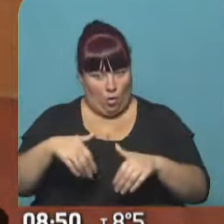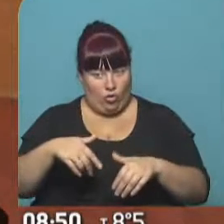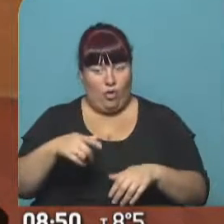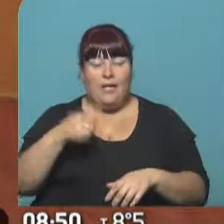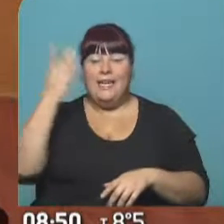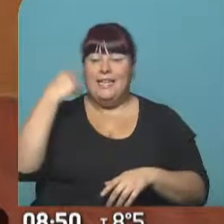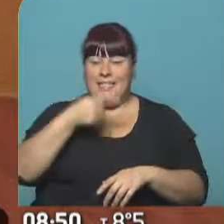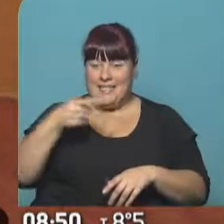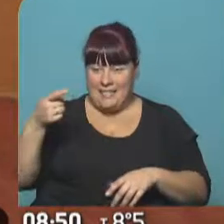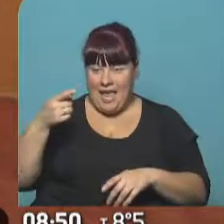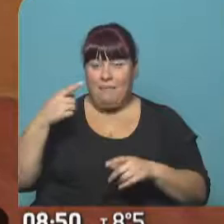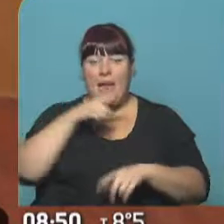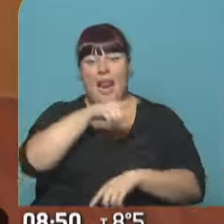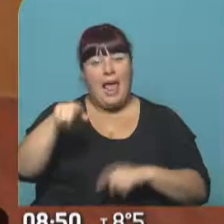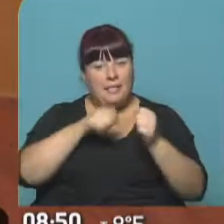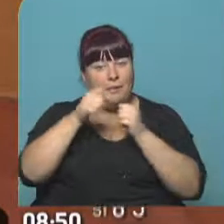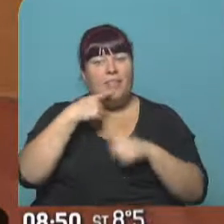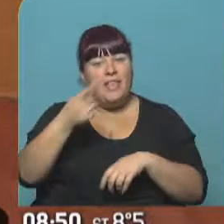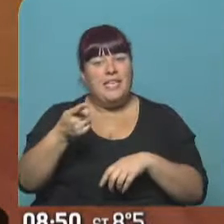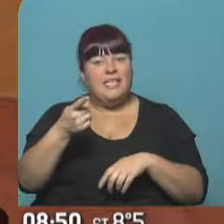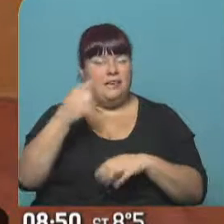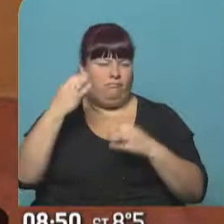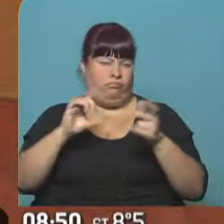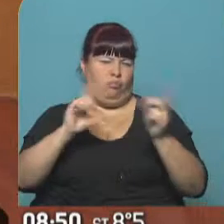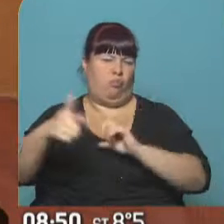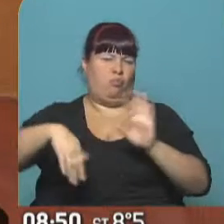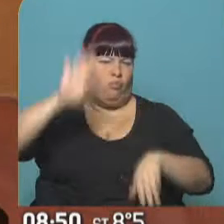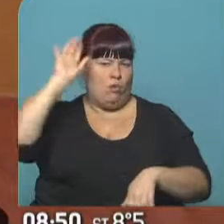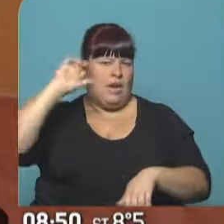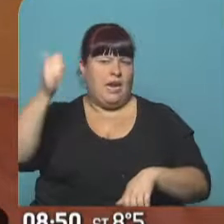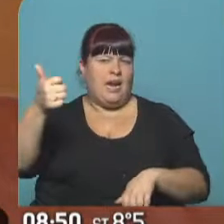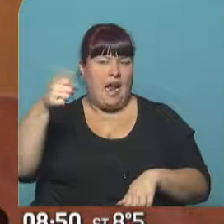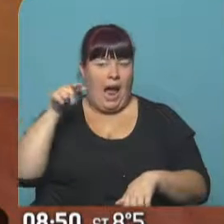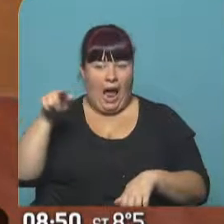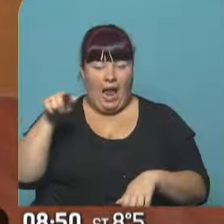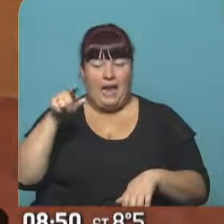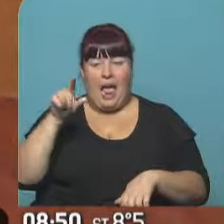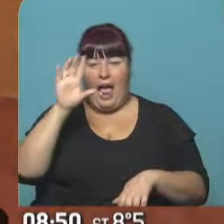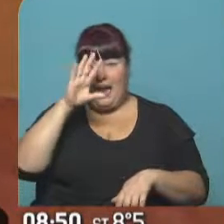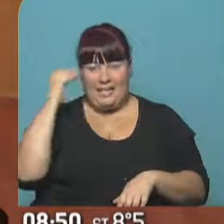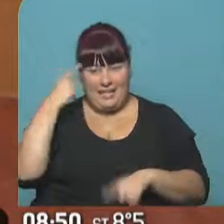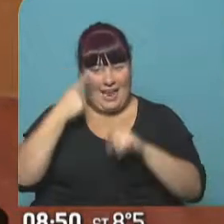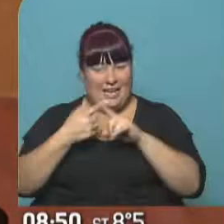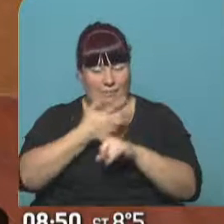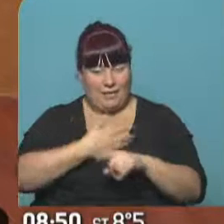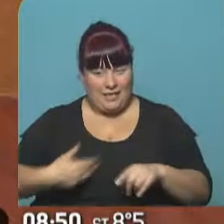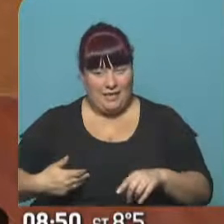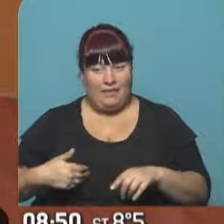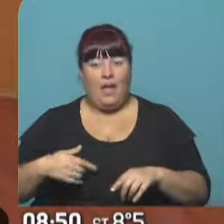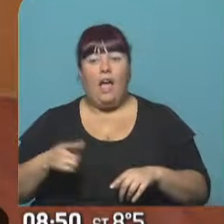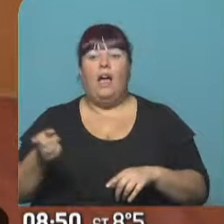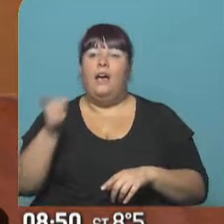cuando la semana pasada muchas de ellas hablaban de una marcada diferencia de ganancia por parte de la ex presidenta cristina kirchner